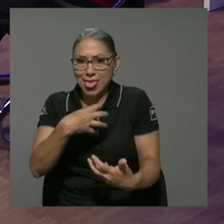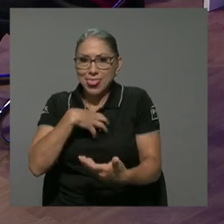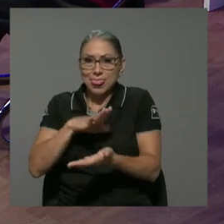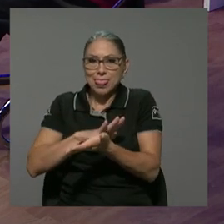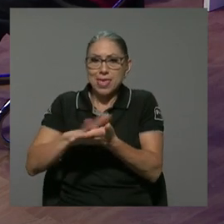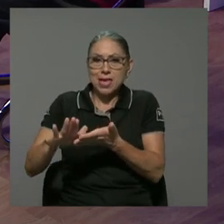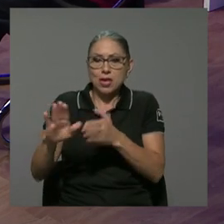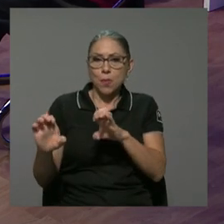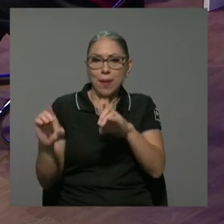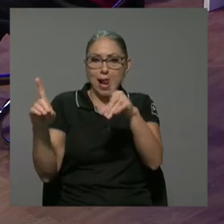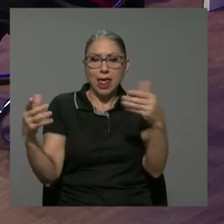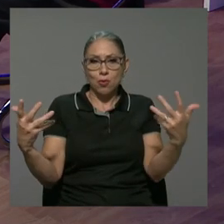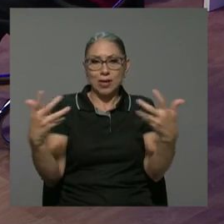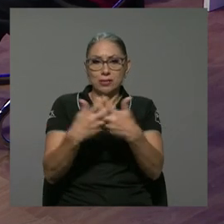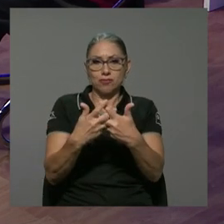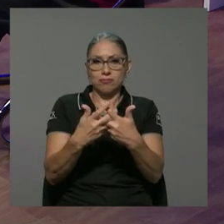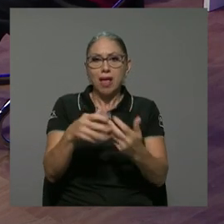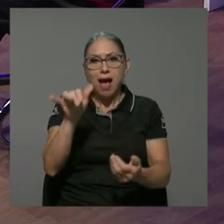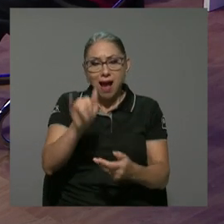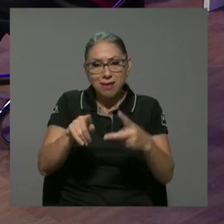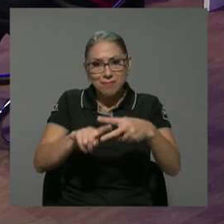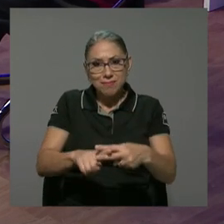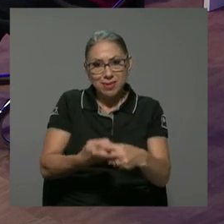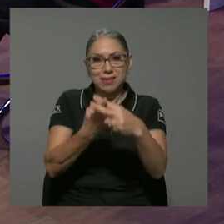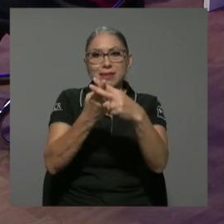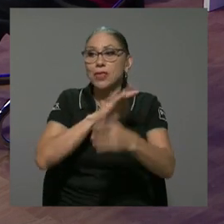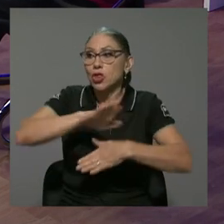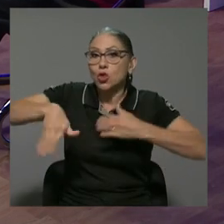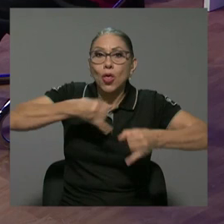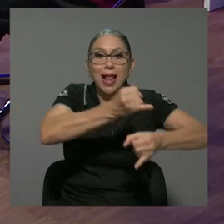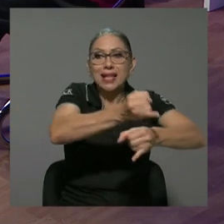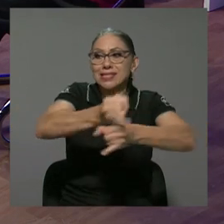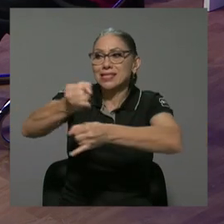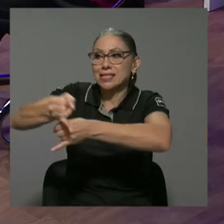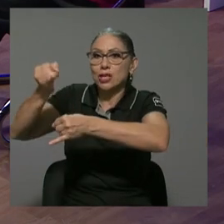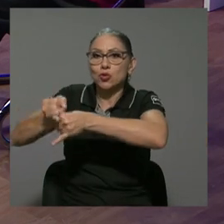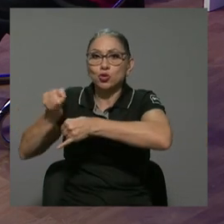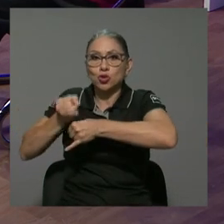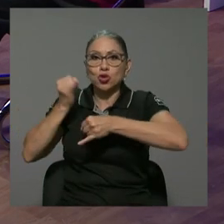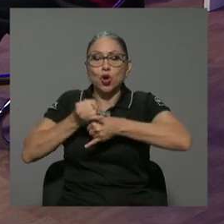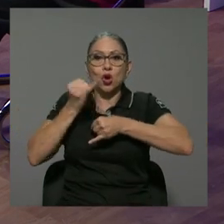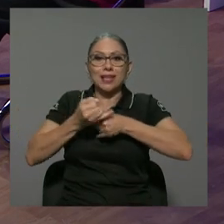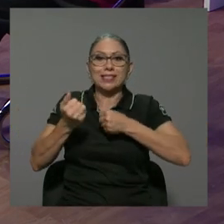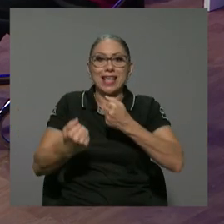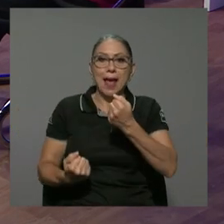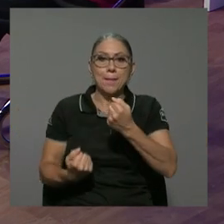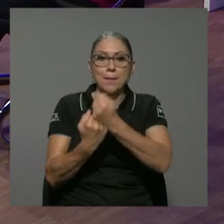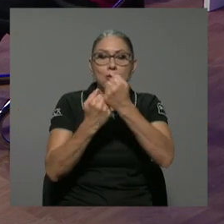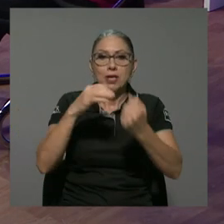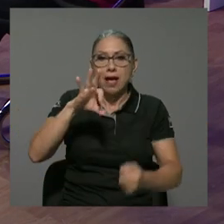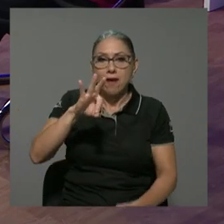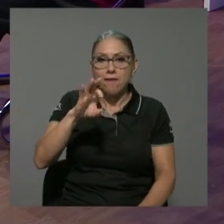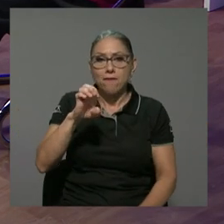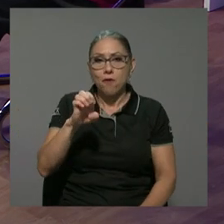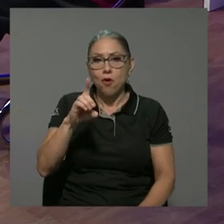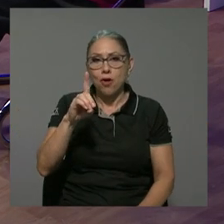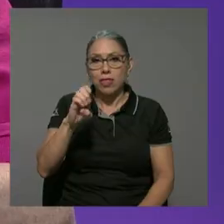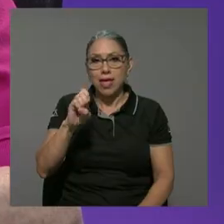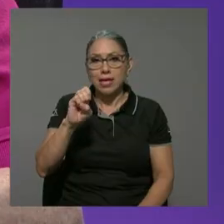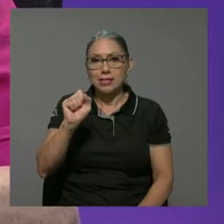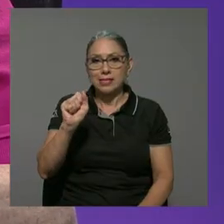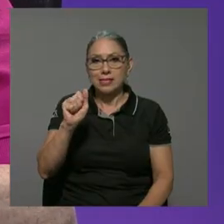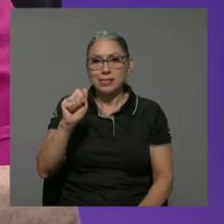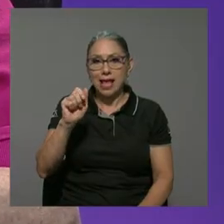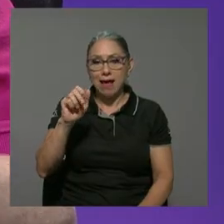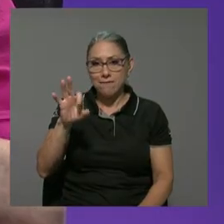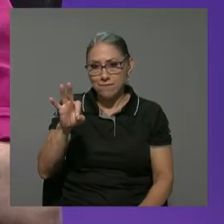todo. Y todas las instituciones que están cubiertas por el FODESAP. No puede ser que nosotros dejemos el FODESAP tan desnudo porque